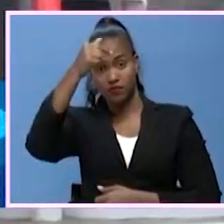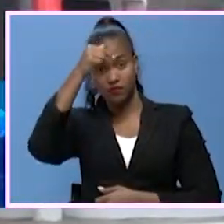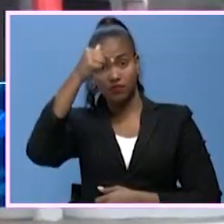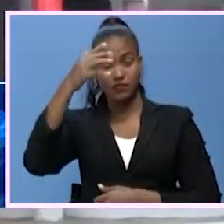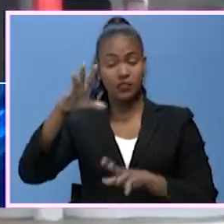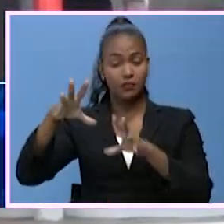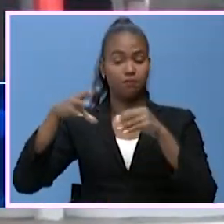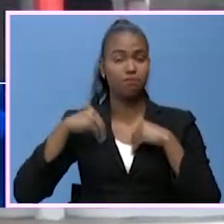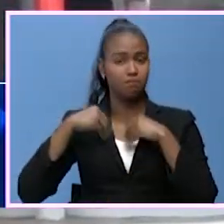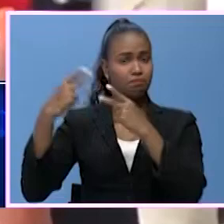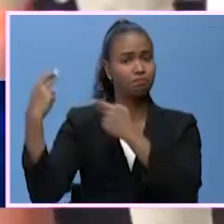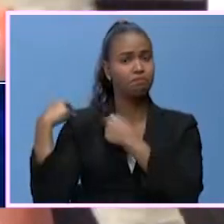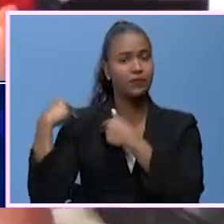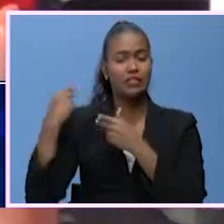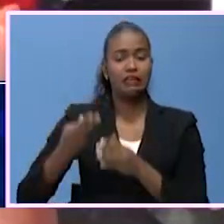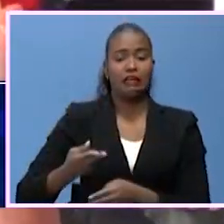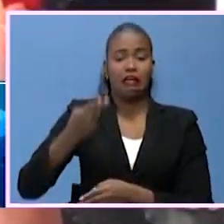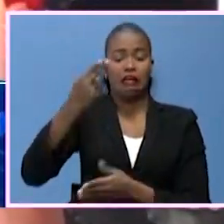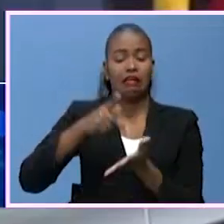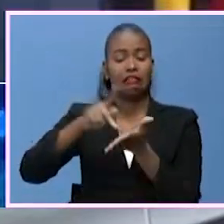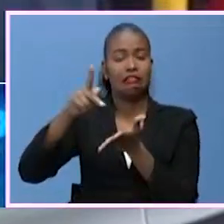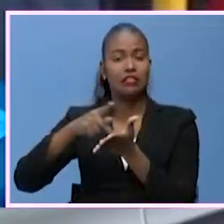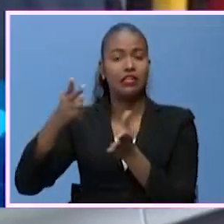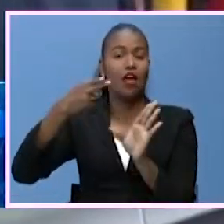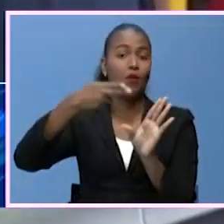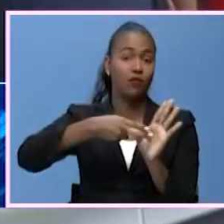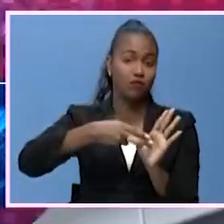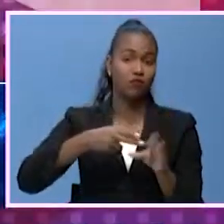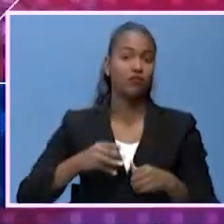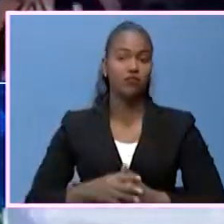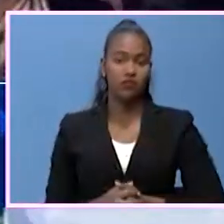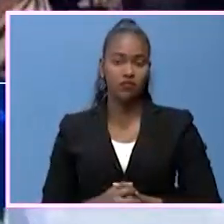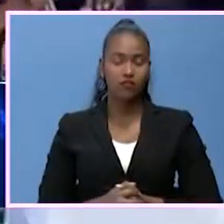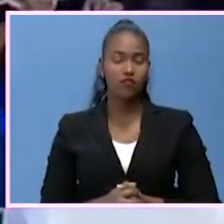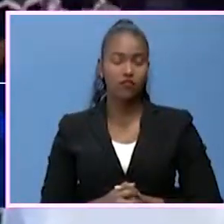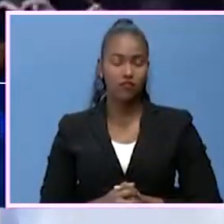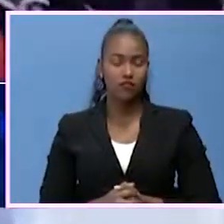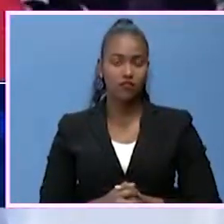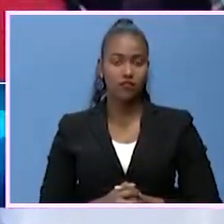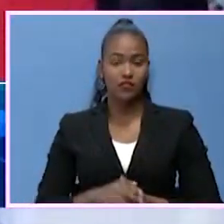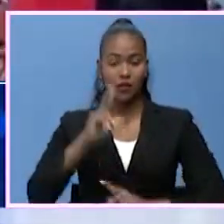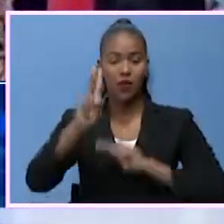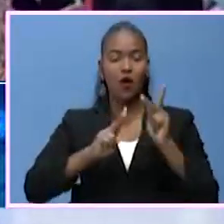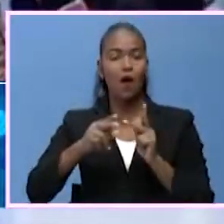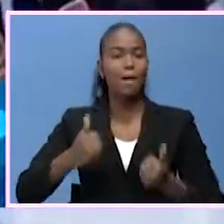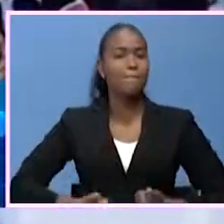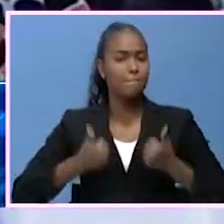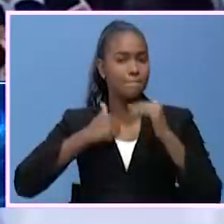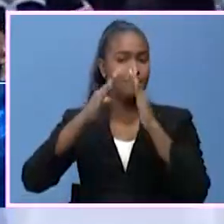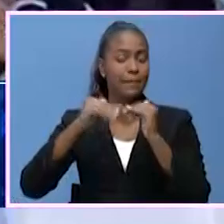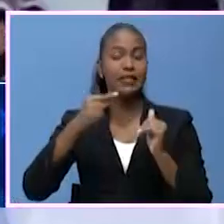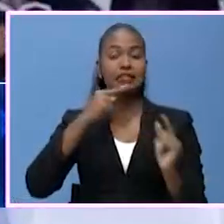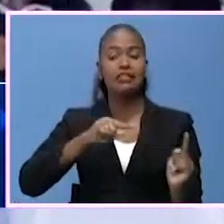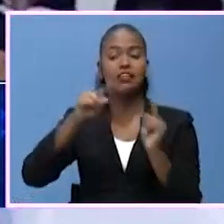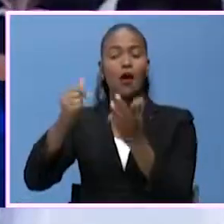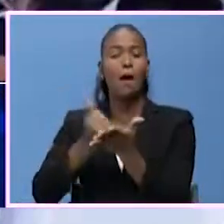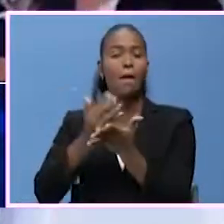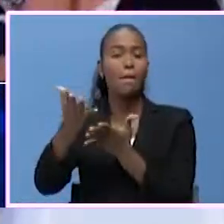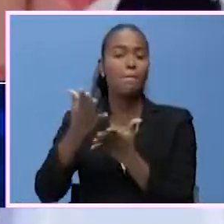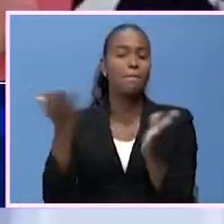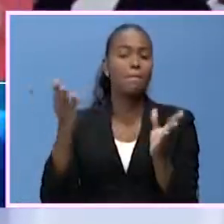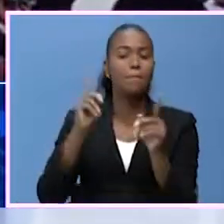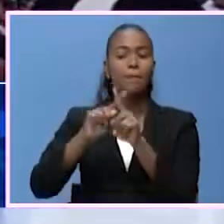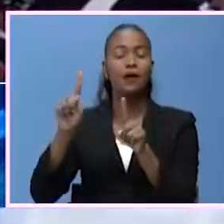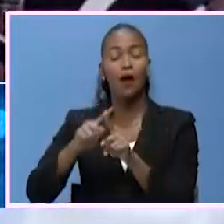ha asumido en parte el alza de los precios de los combustibles. Amas de casas dicen que acuden al Merca Santo Domingo a